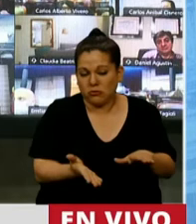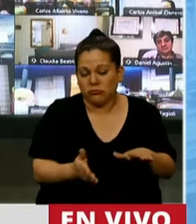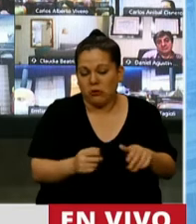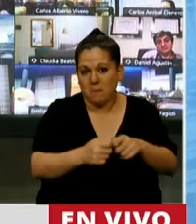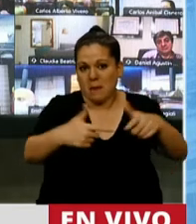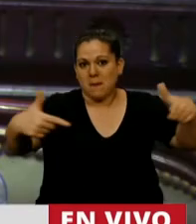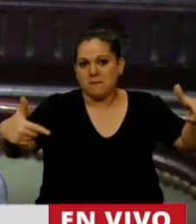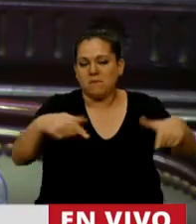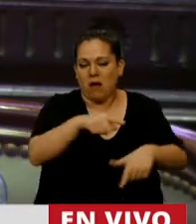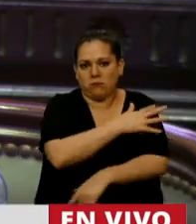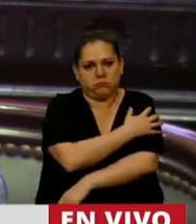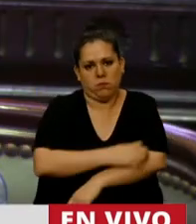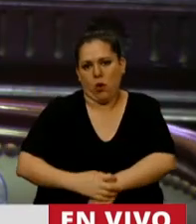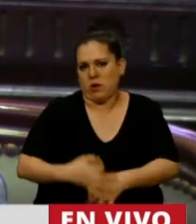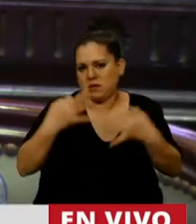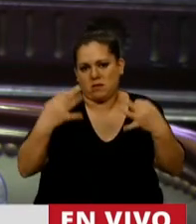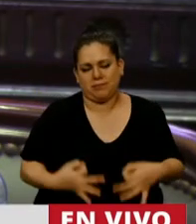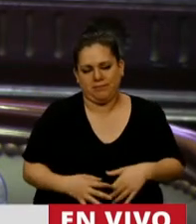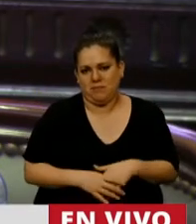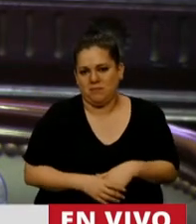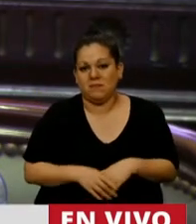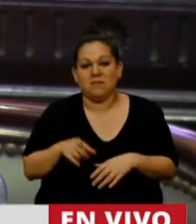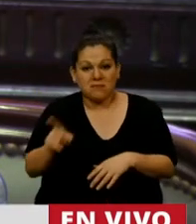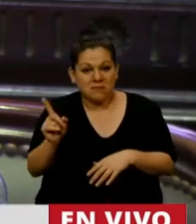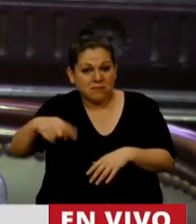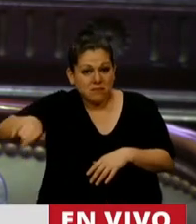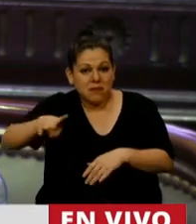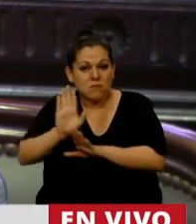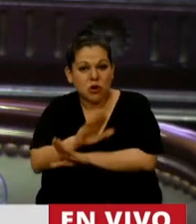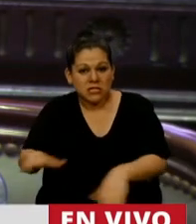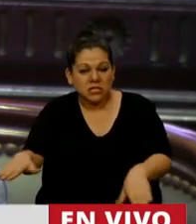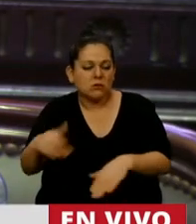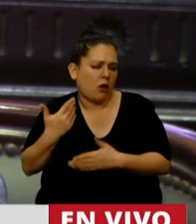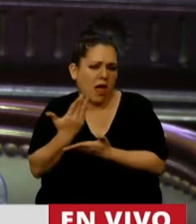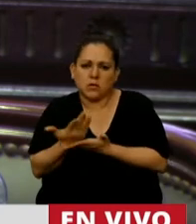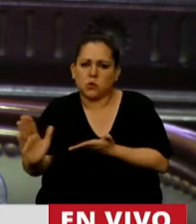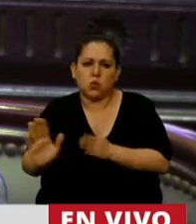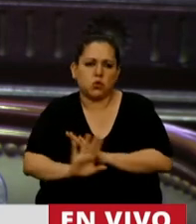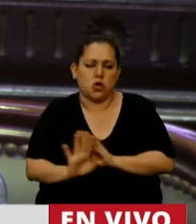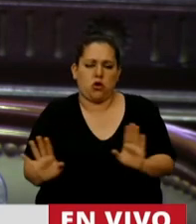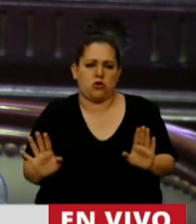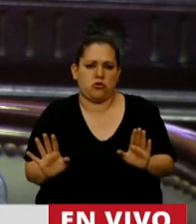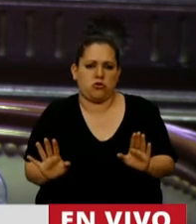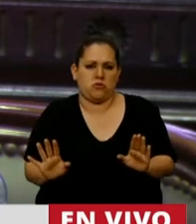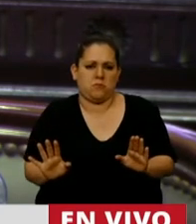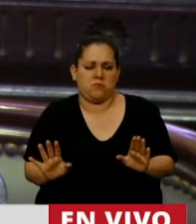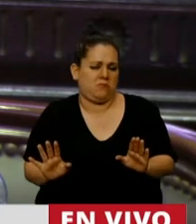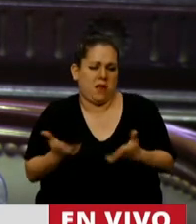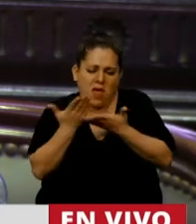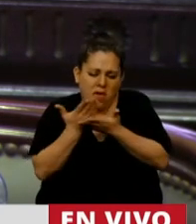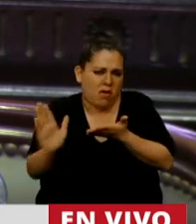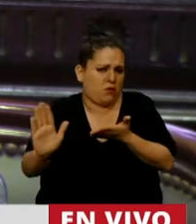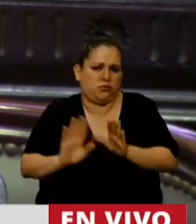pobreza. Están comiendo de la bandeja de la exclusión y la marginalidad.